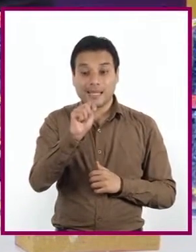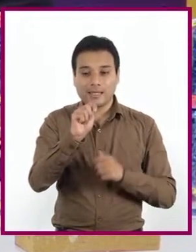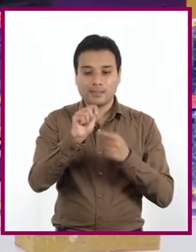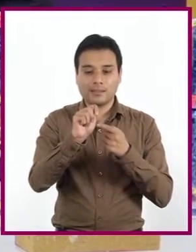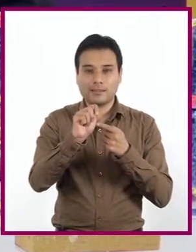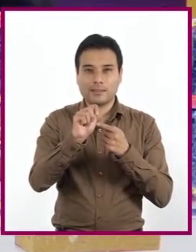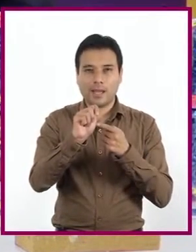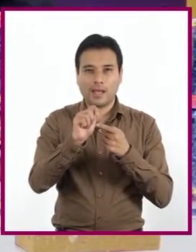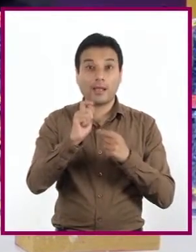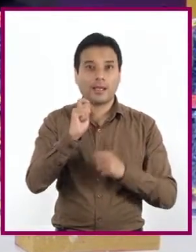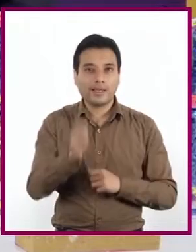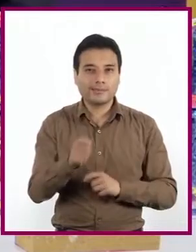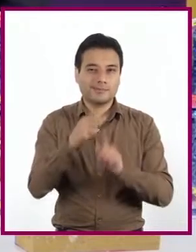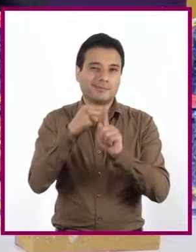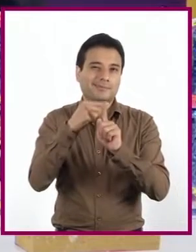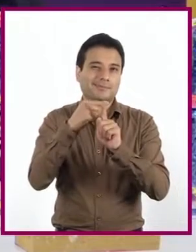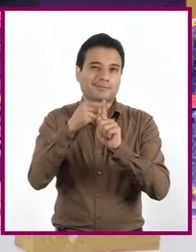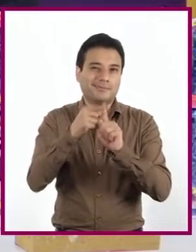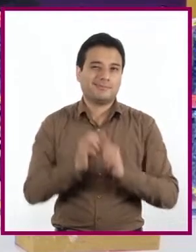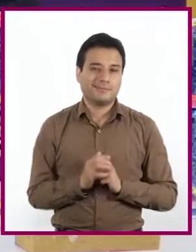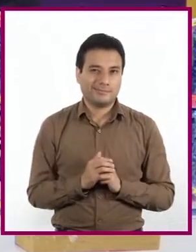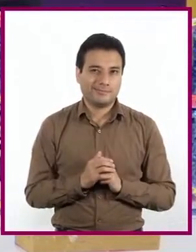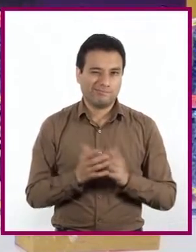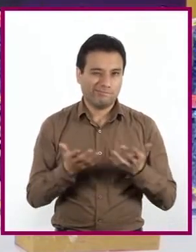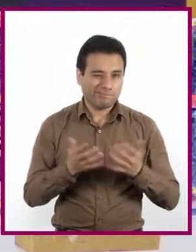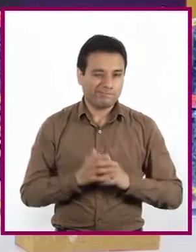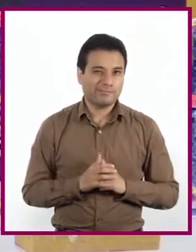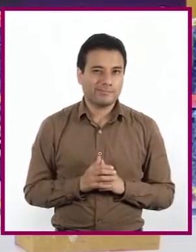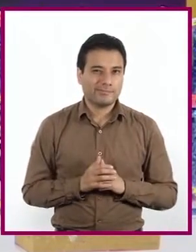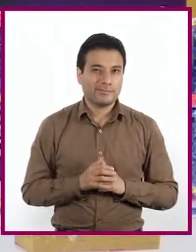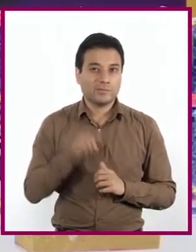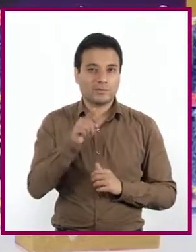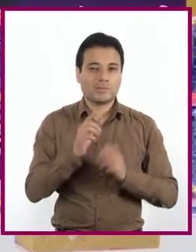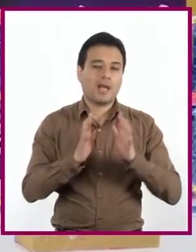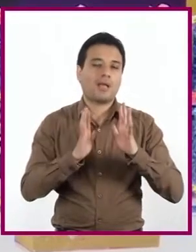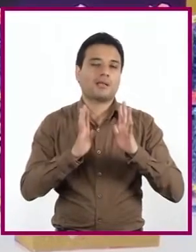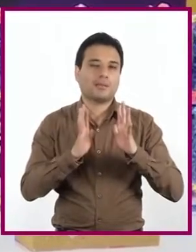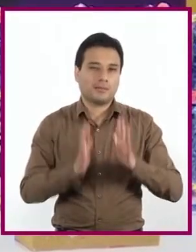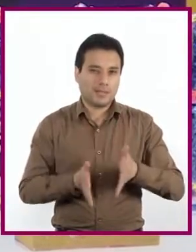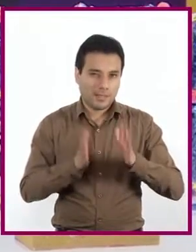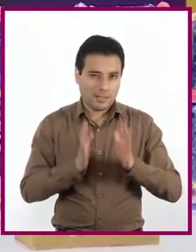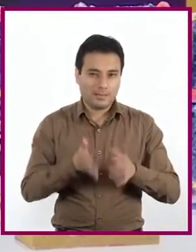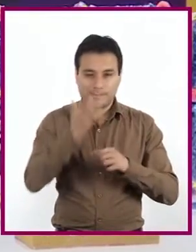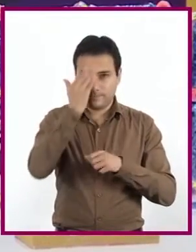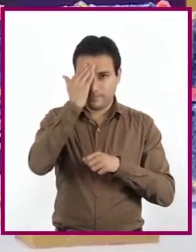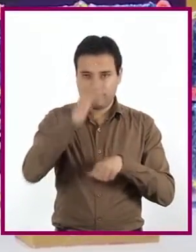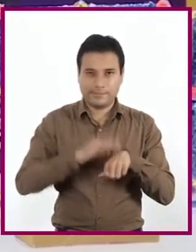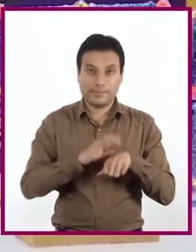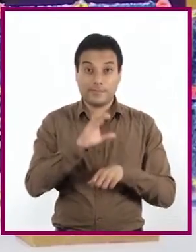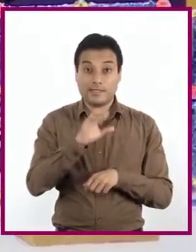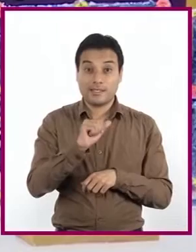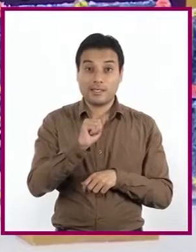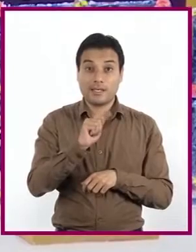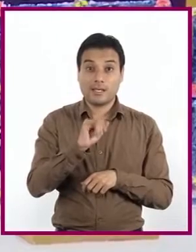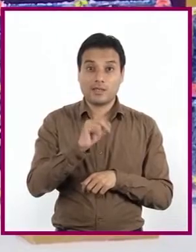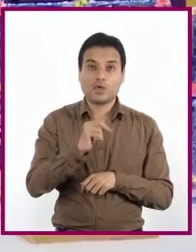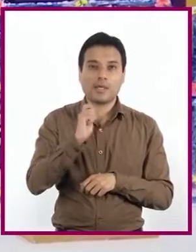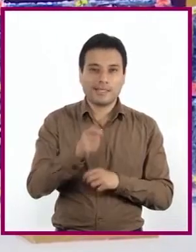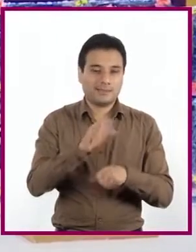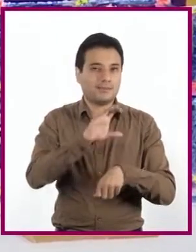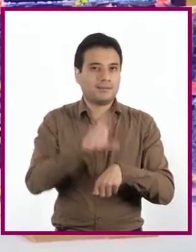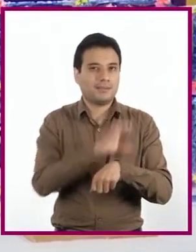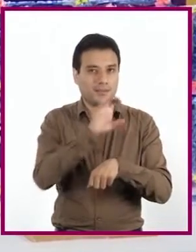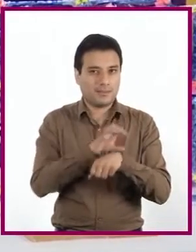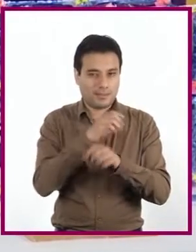si representaran el signo más. De esta manera, recordaremos que los cationes son los iones en los que predomina la